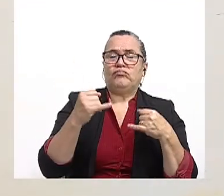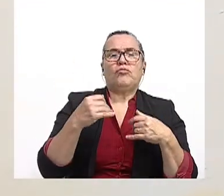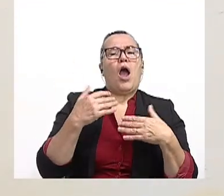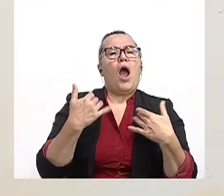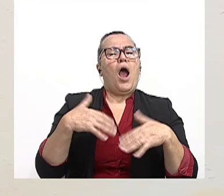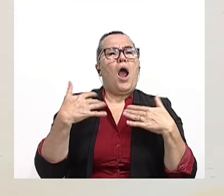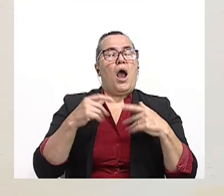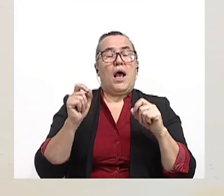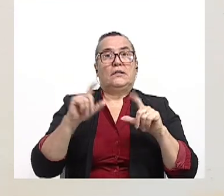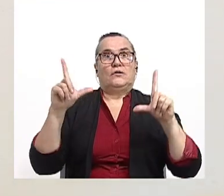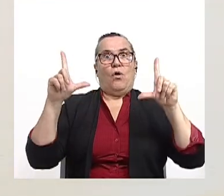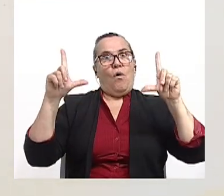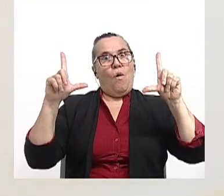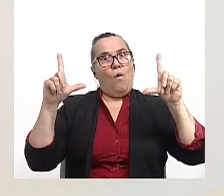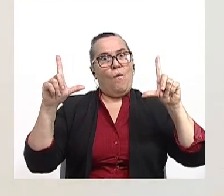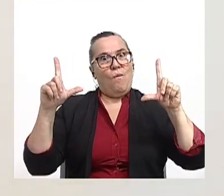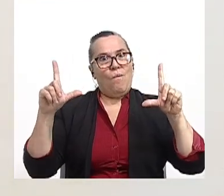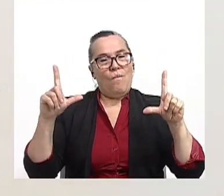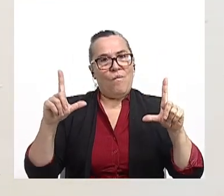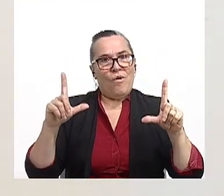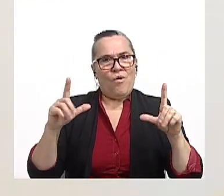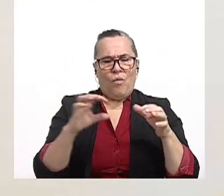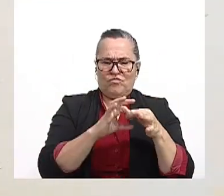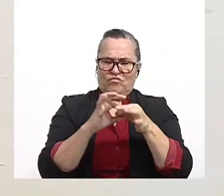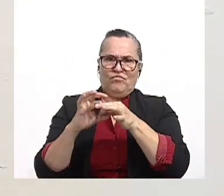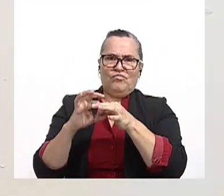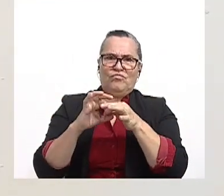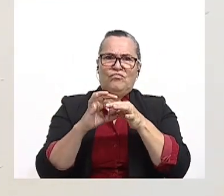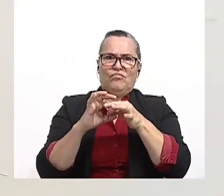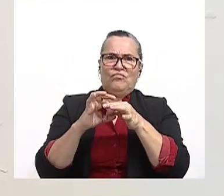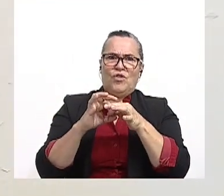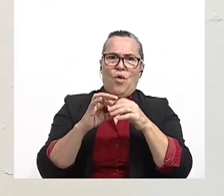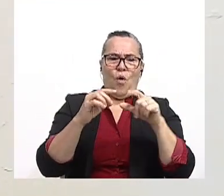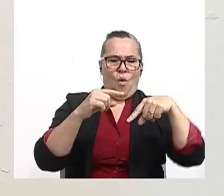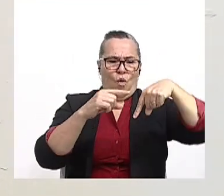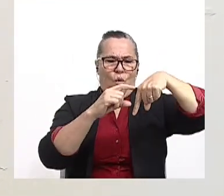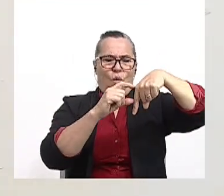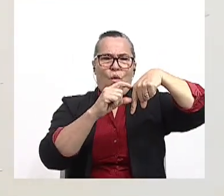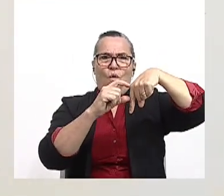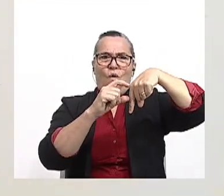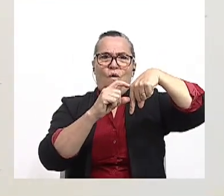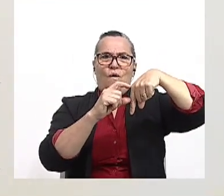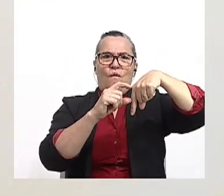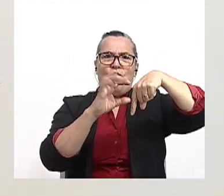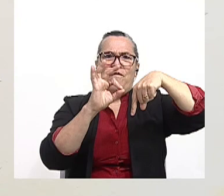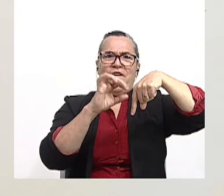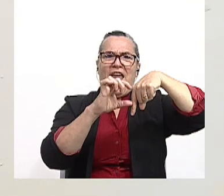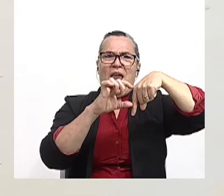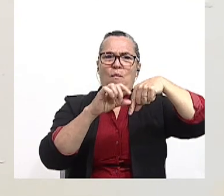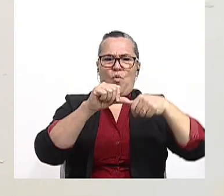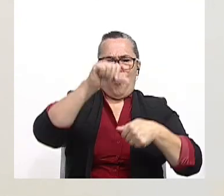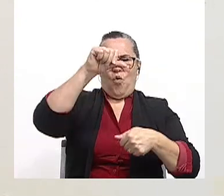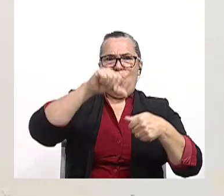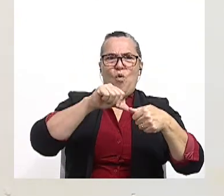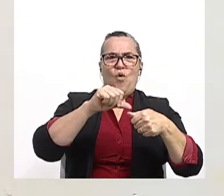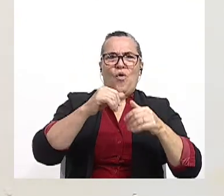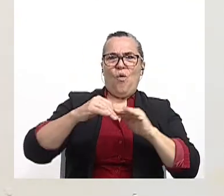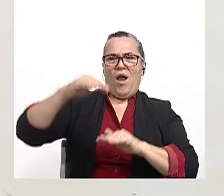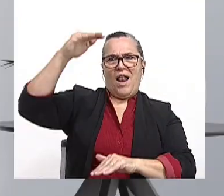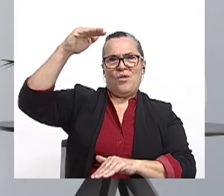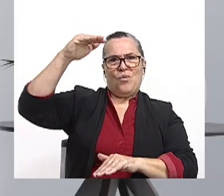Experimenté un gran asombro cuando se relacionó la longitud de un fémur con la altura de una persona y vimos que su relación es